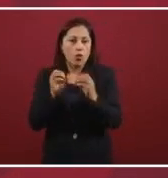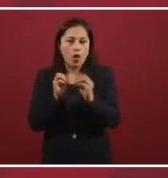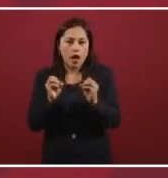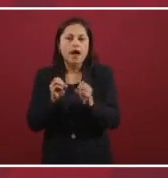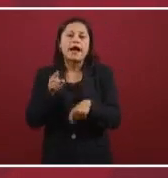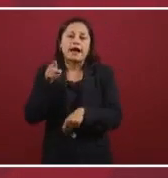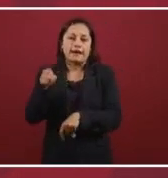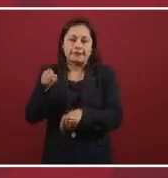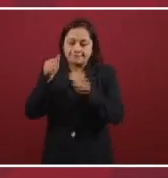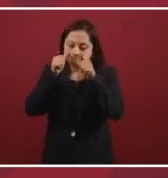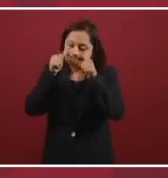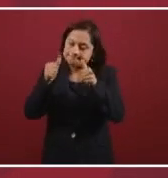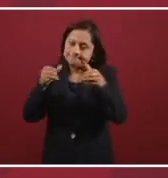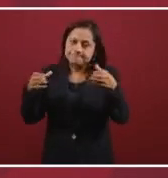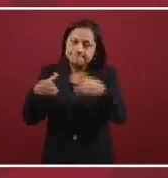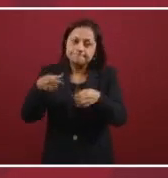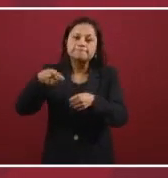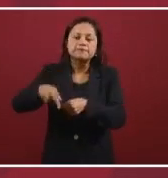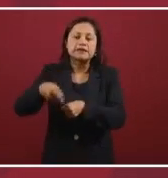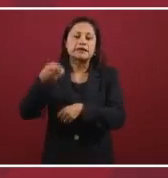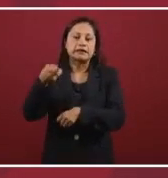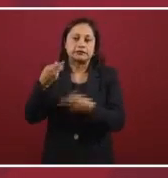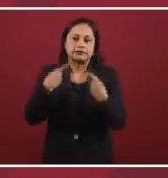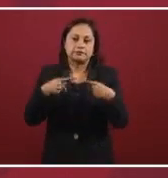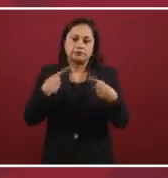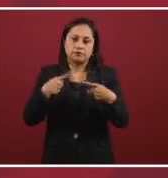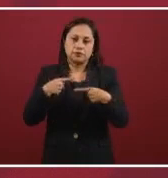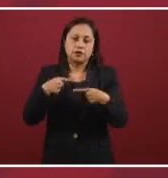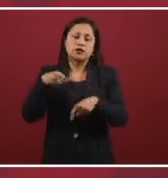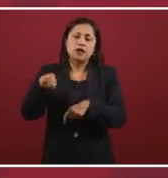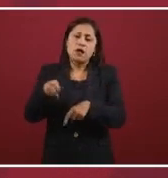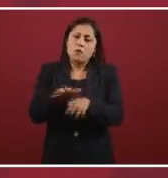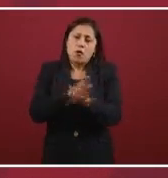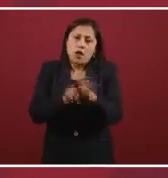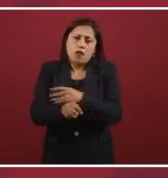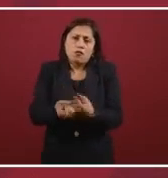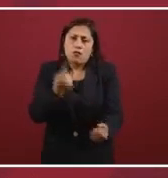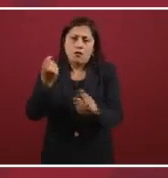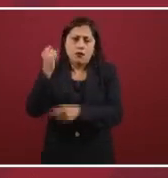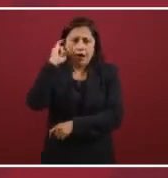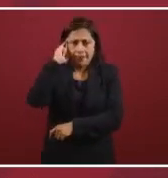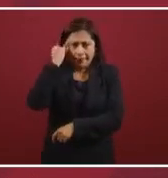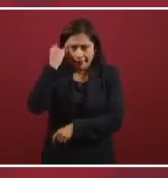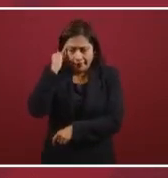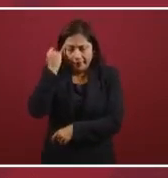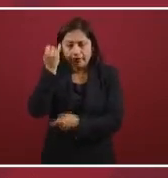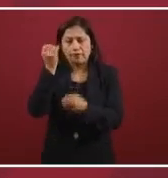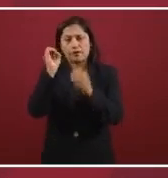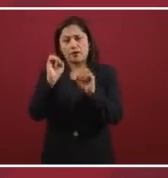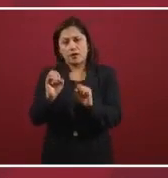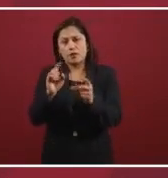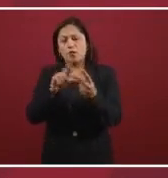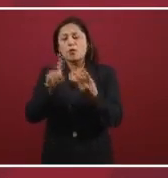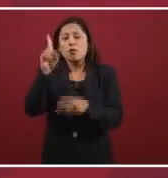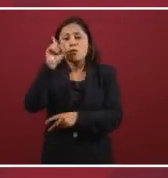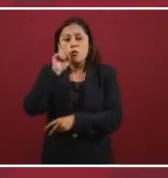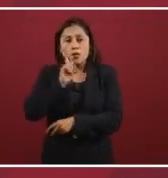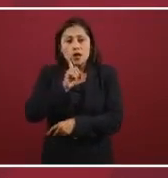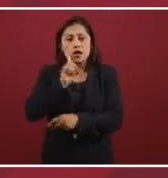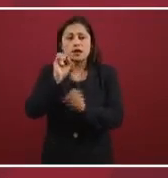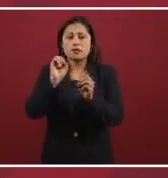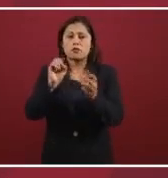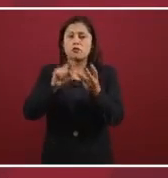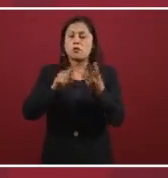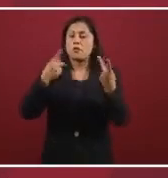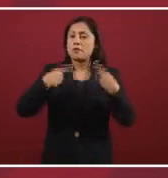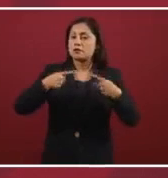que están en las cárceles de manera injusta, mujeres, ancianos,